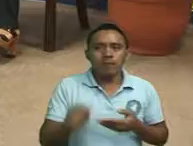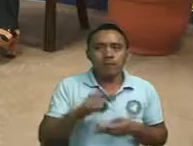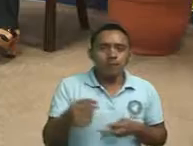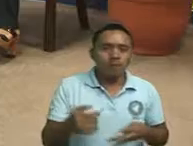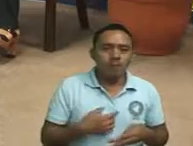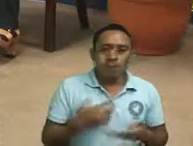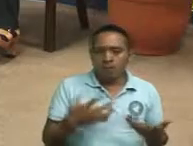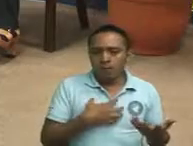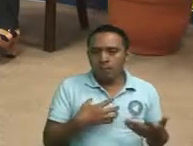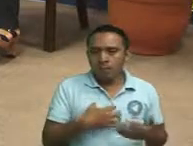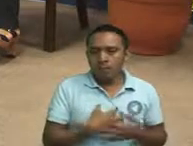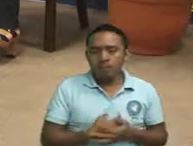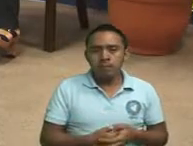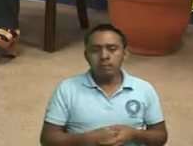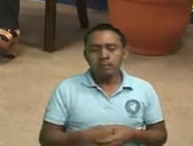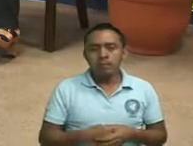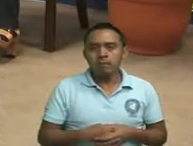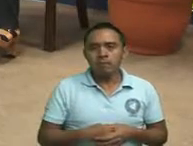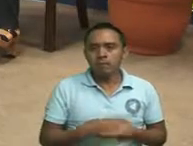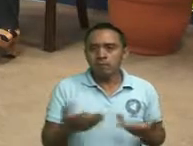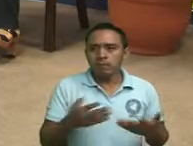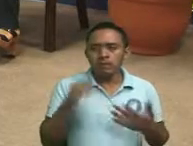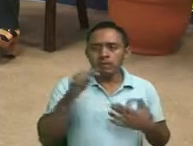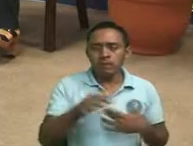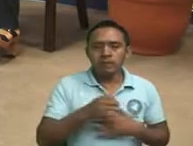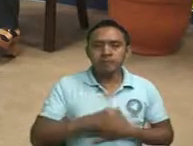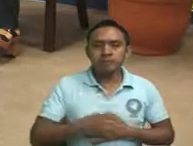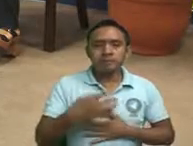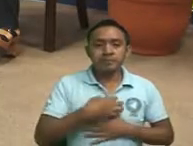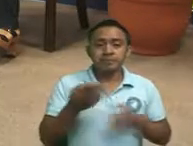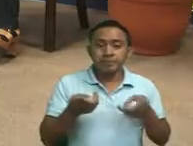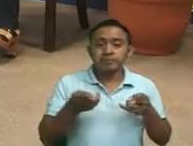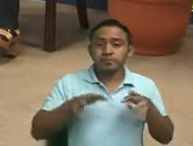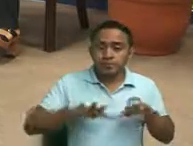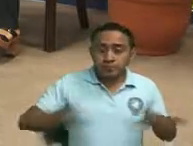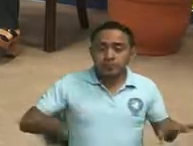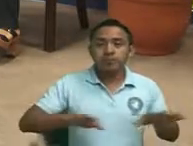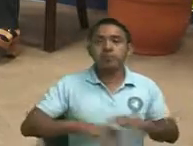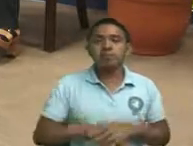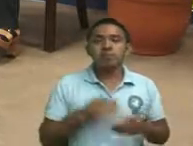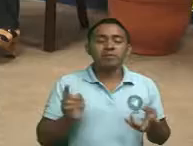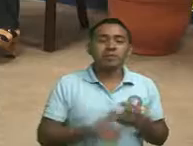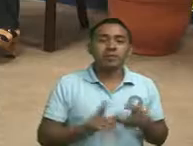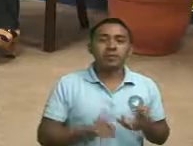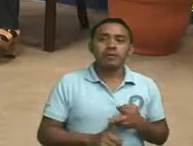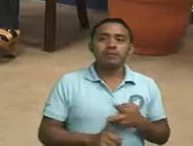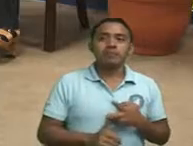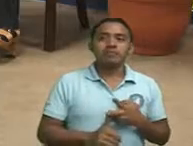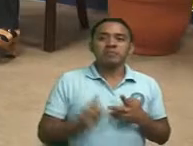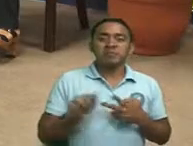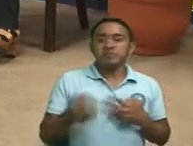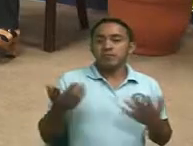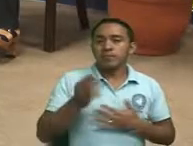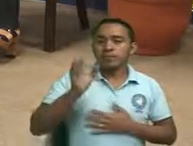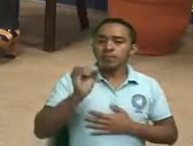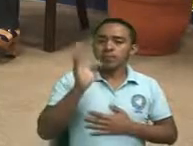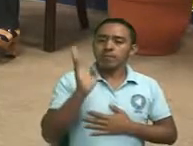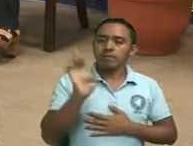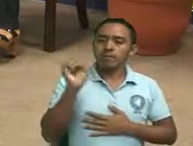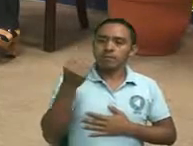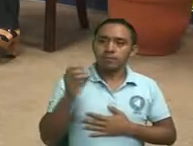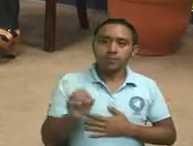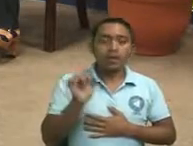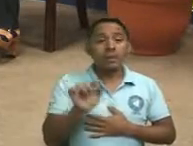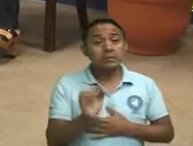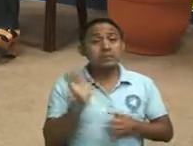de nutrición, claro está, claro, ¿verdad? Claro. Que esté en un estado nutricional normal a un estado nutricional de un niño obeso. Estamos hablando